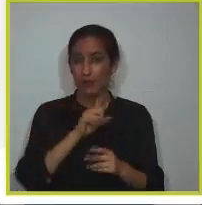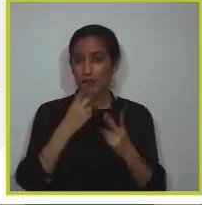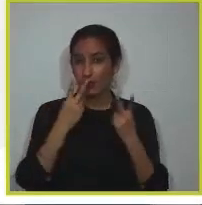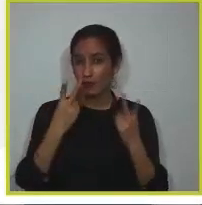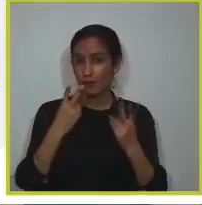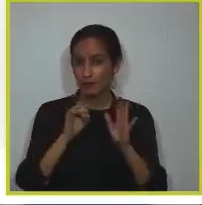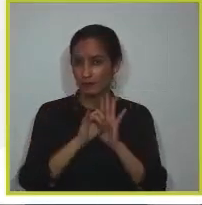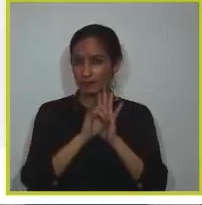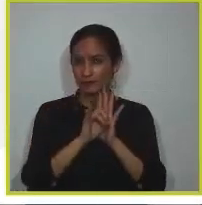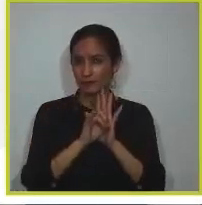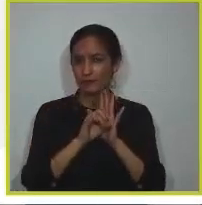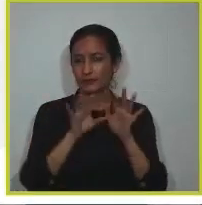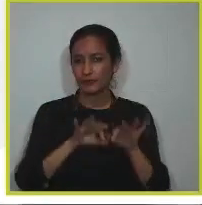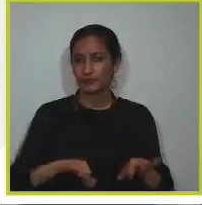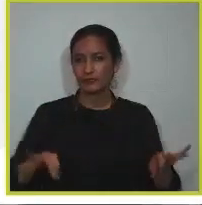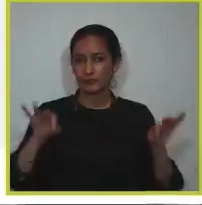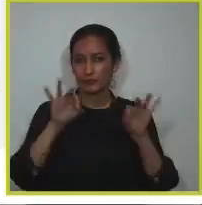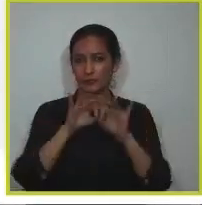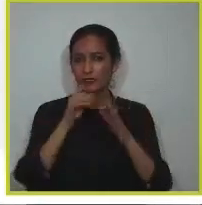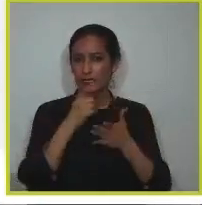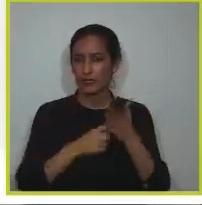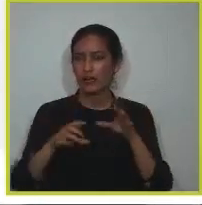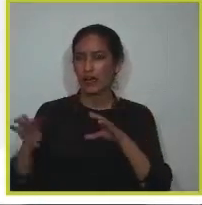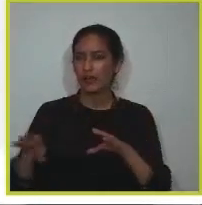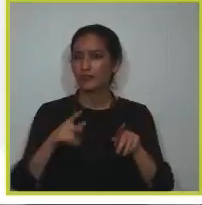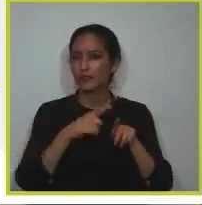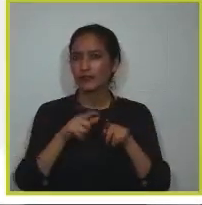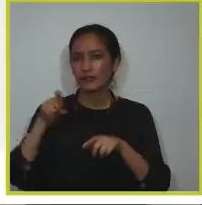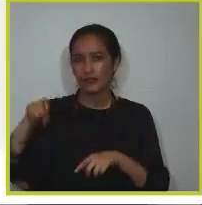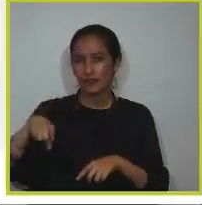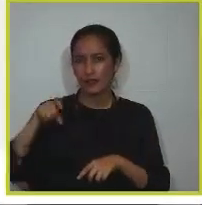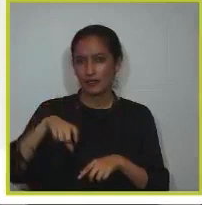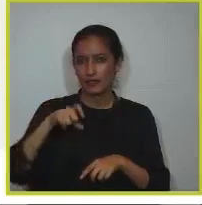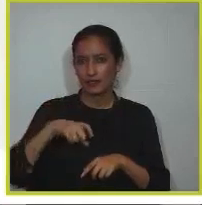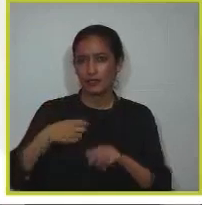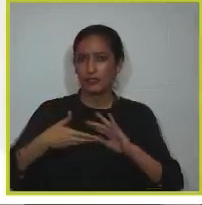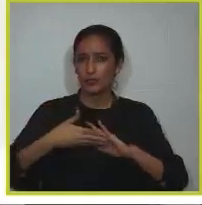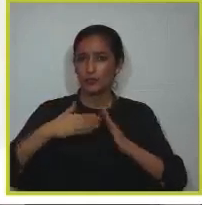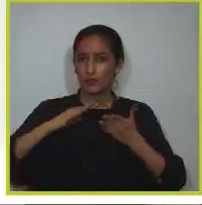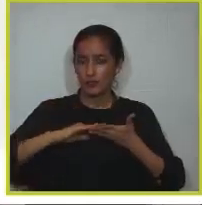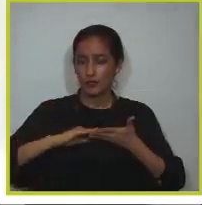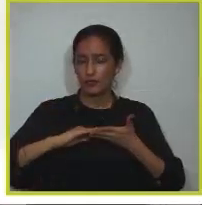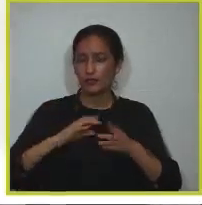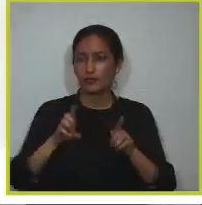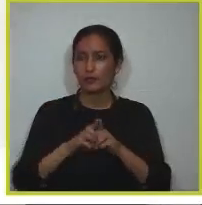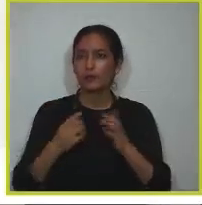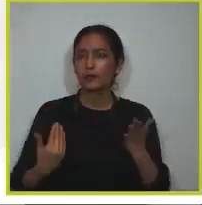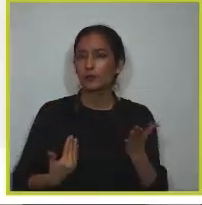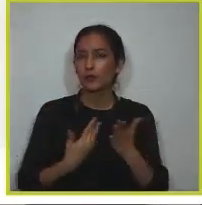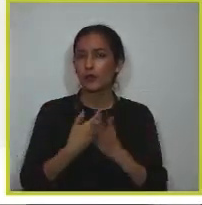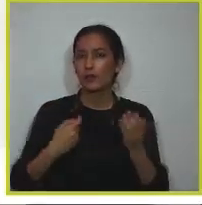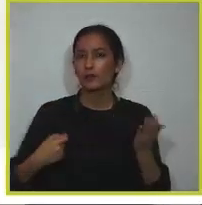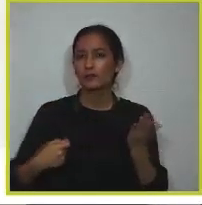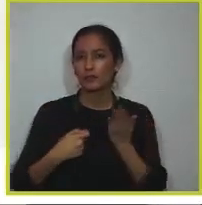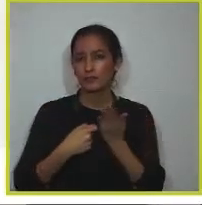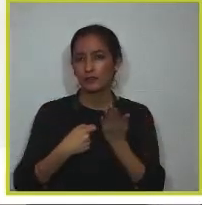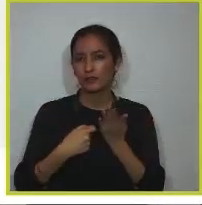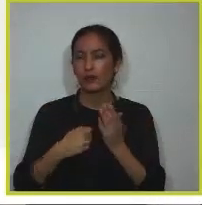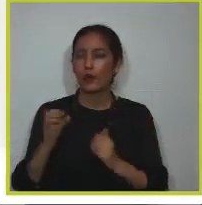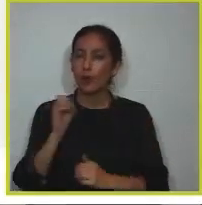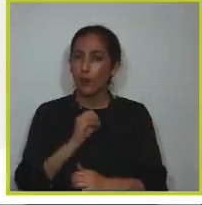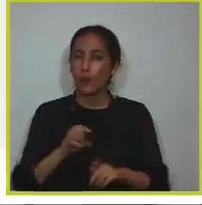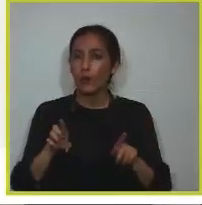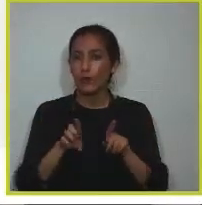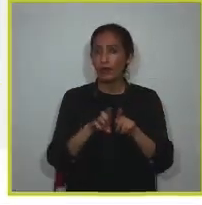identificar la importancia de articular las necesidades de las sociedades con las innovaciones tecnológicas o